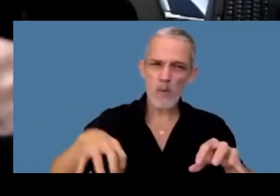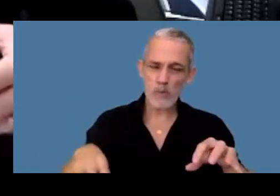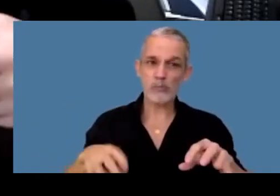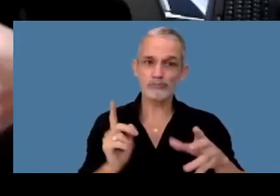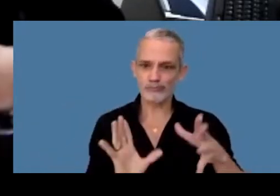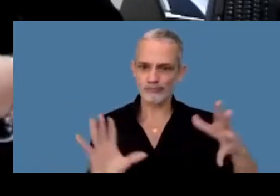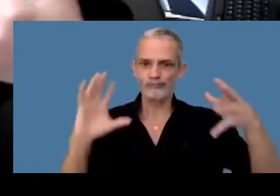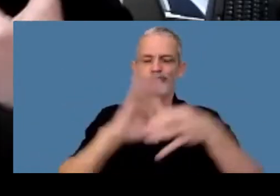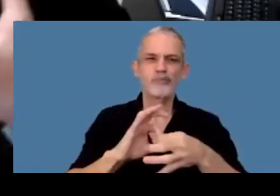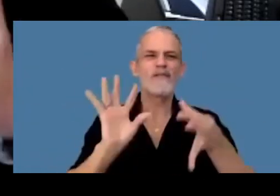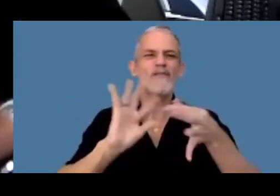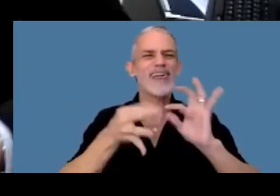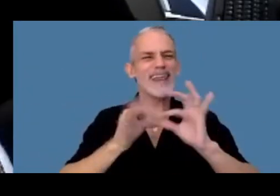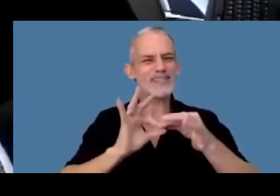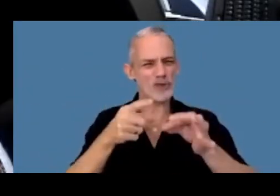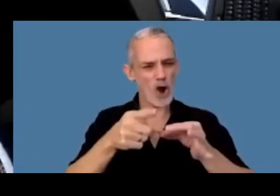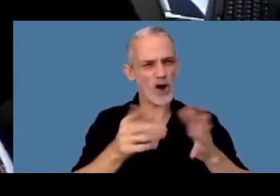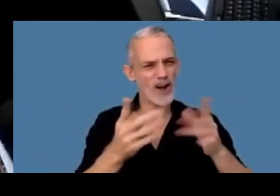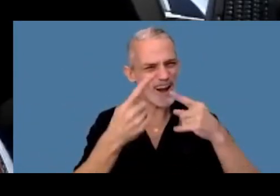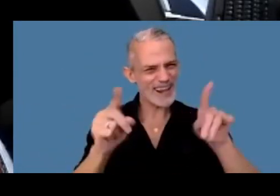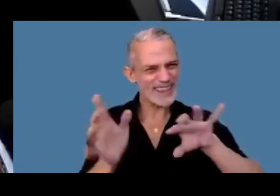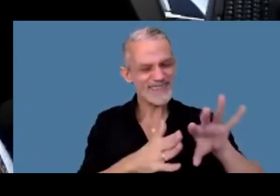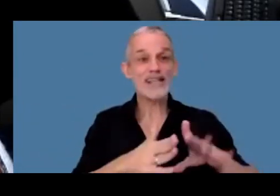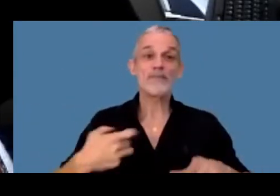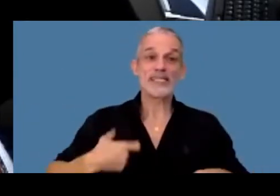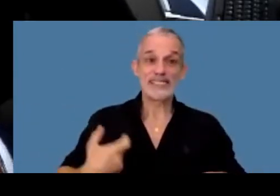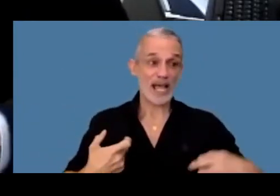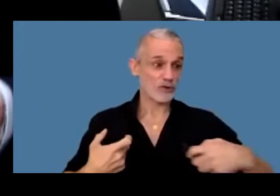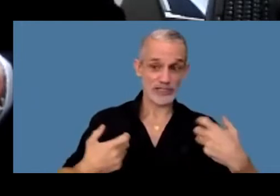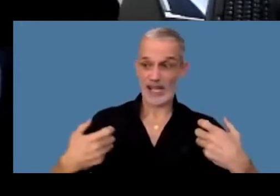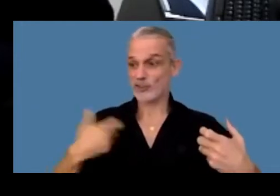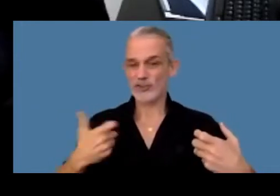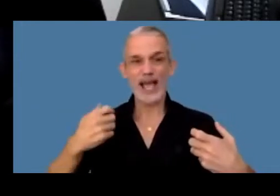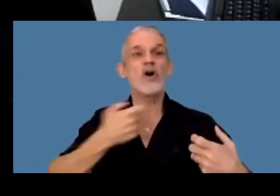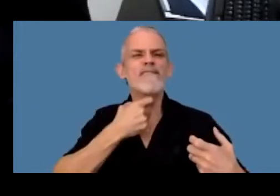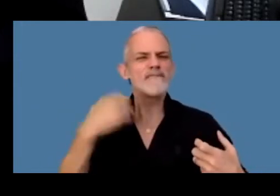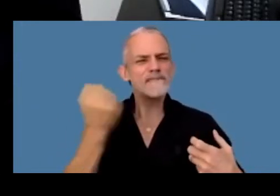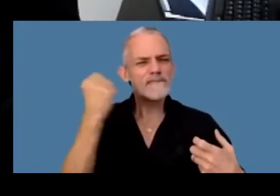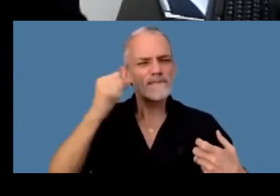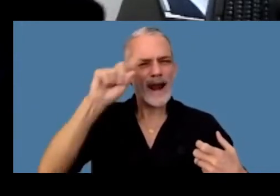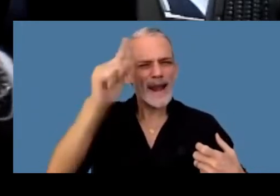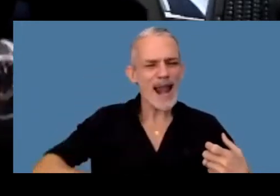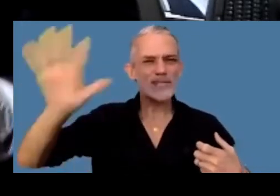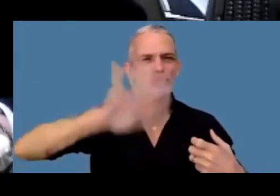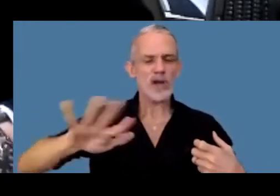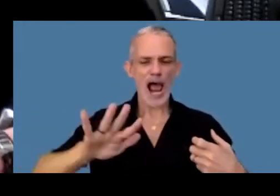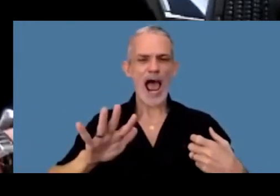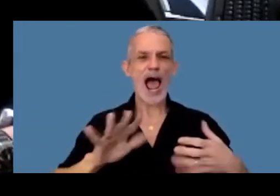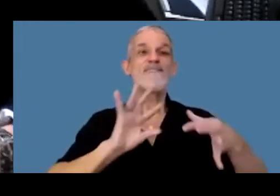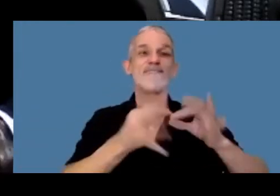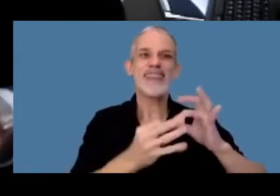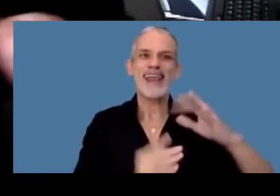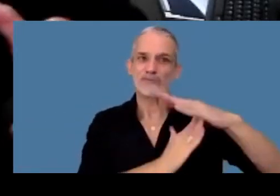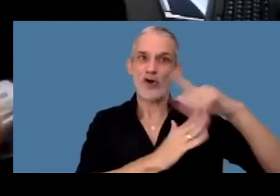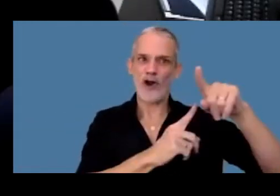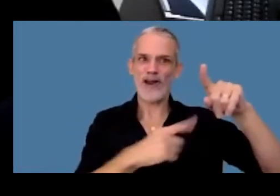Y en general muchos sindicatos, cuando quieren abarcar nacionalmente, se abarcan a partir de una federación. Por eso digo que nuestro sindicato es